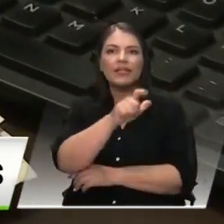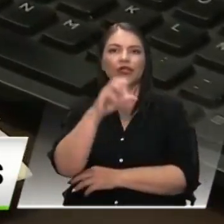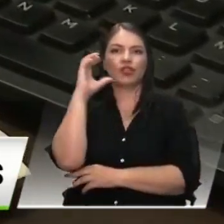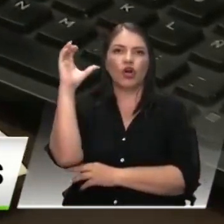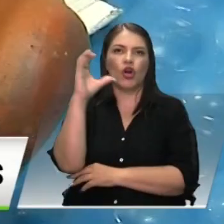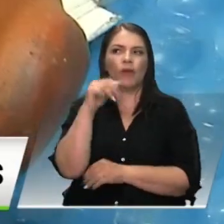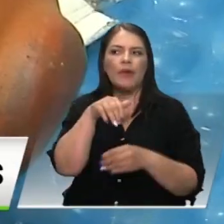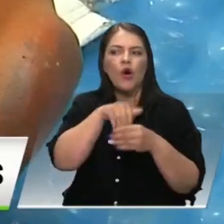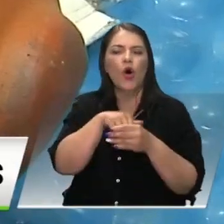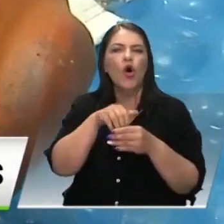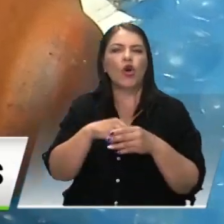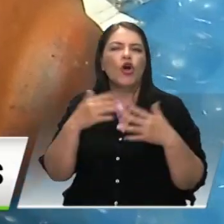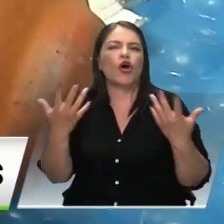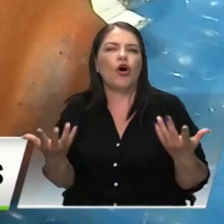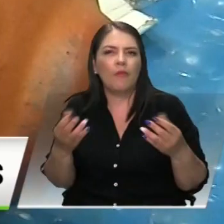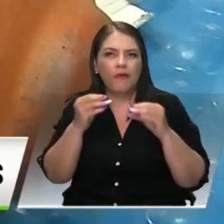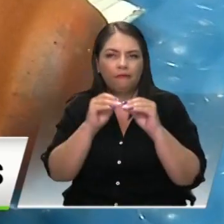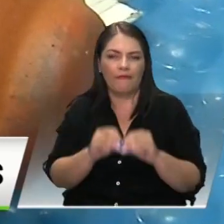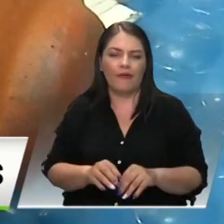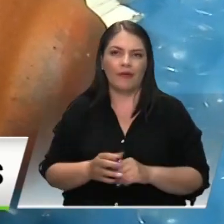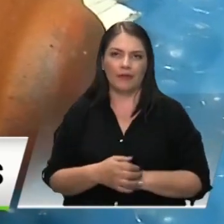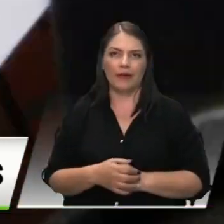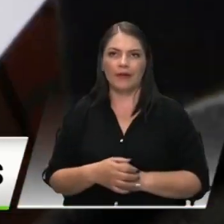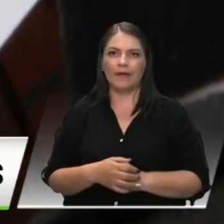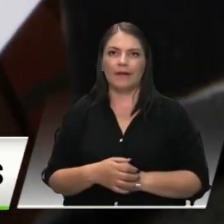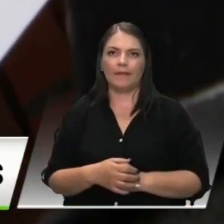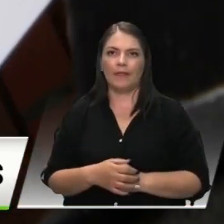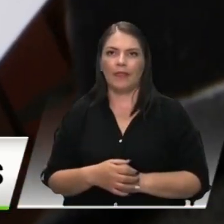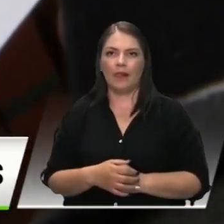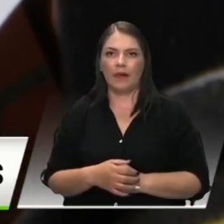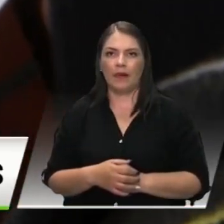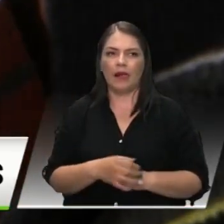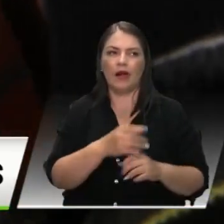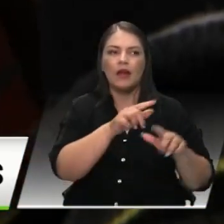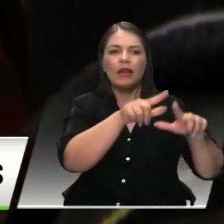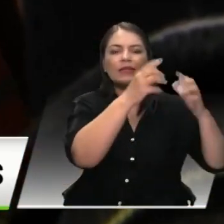varios mecanismos para guardar la platica, como fondos de empleados,